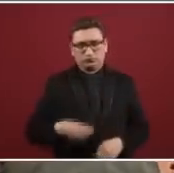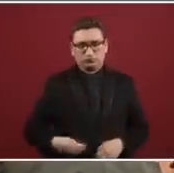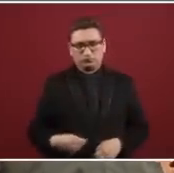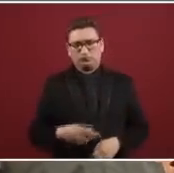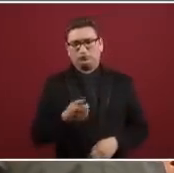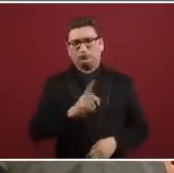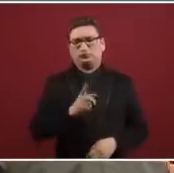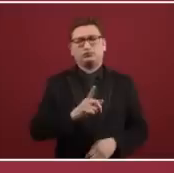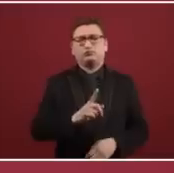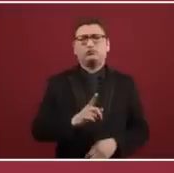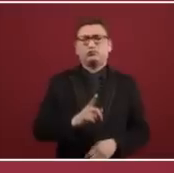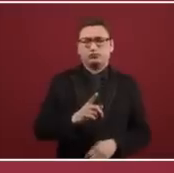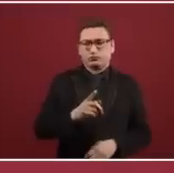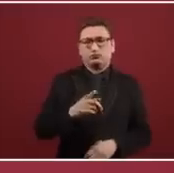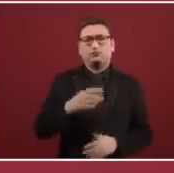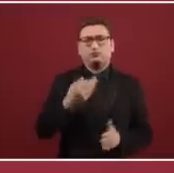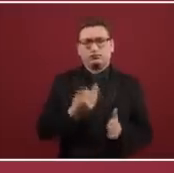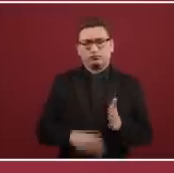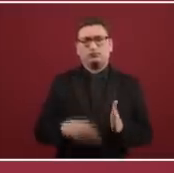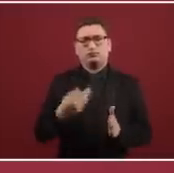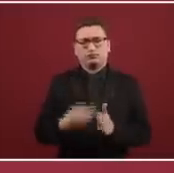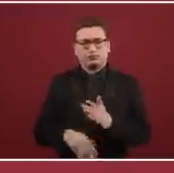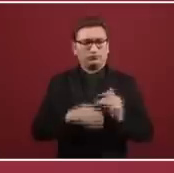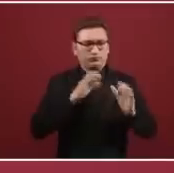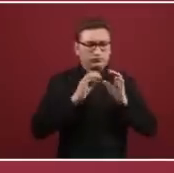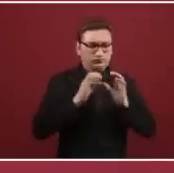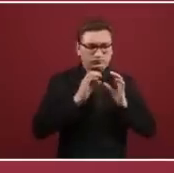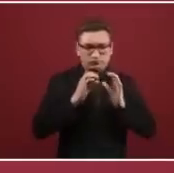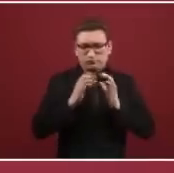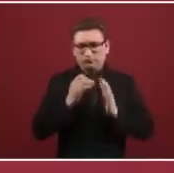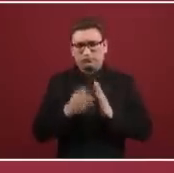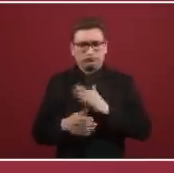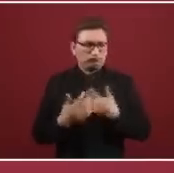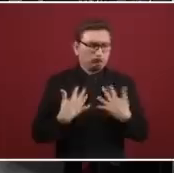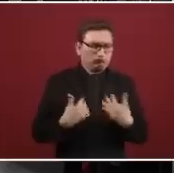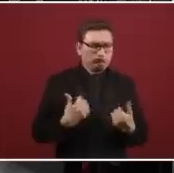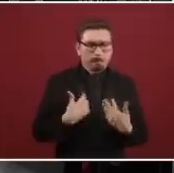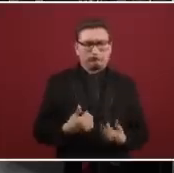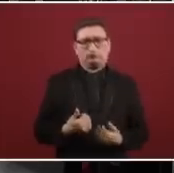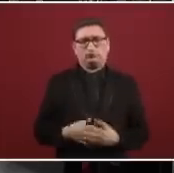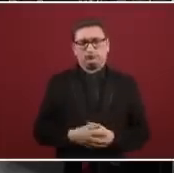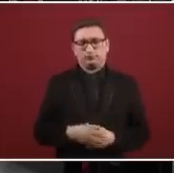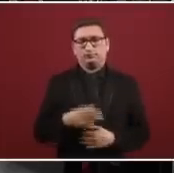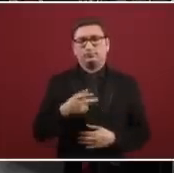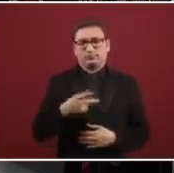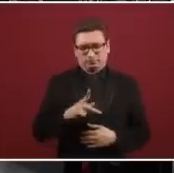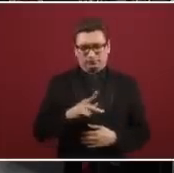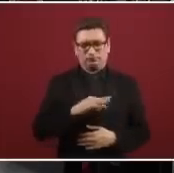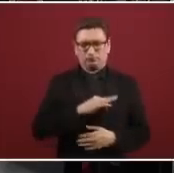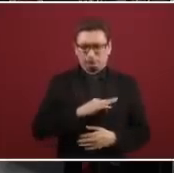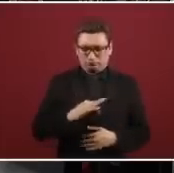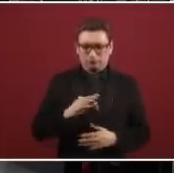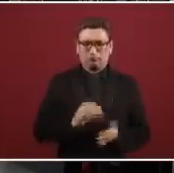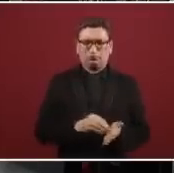hubo falta de comunicación, de entendimiento, pero todavía es tiempo